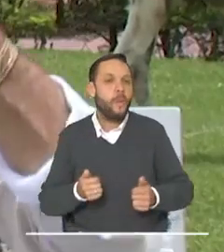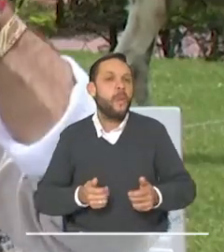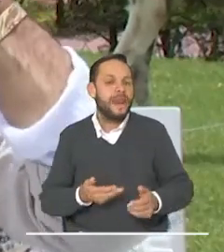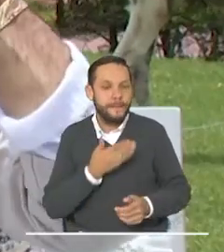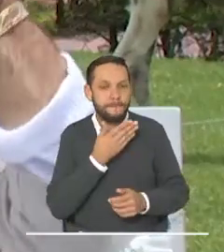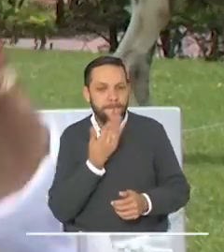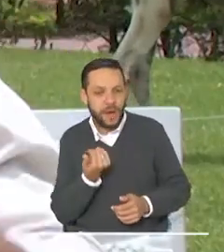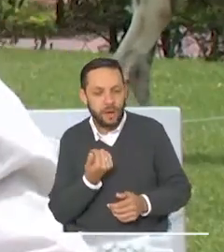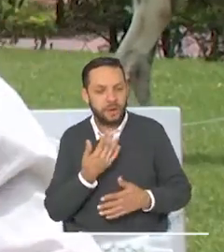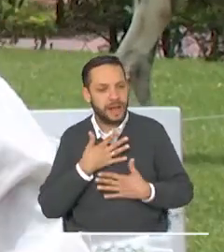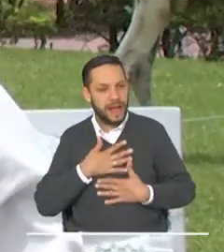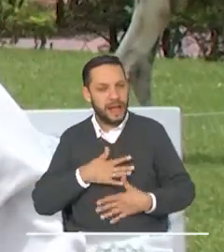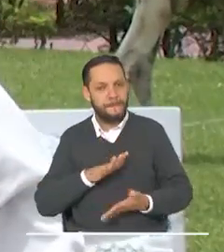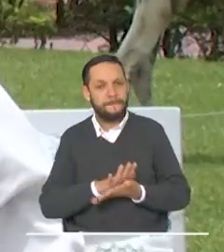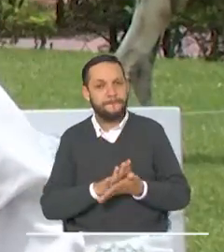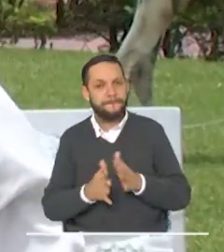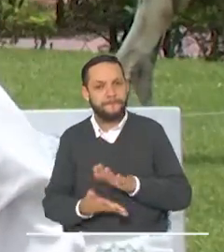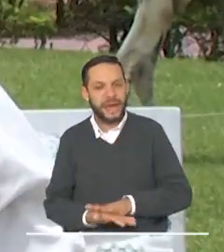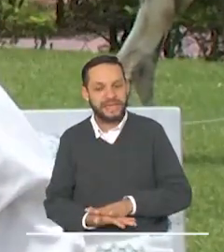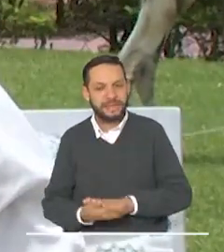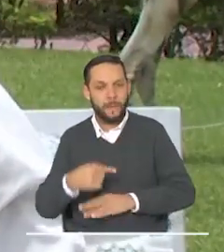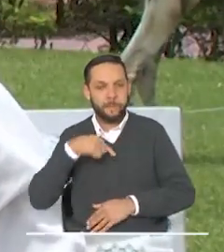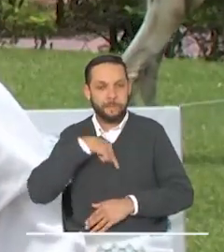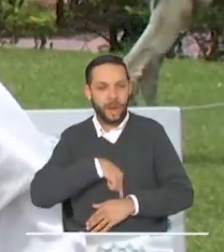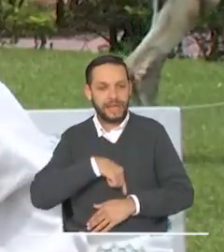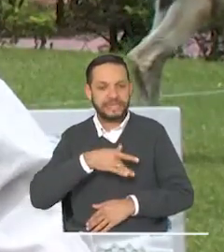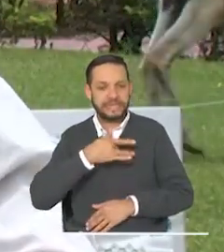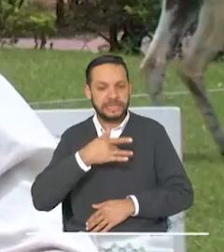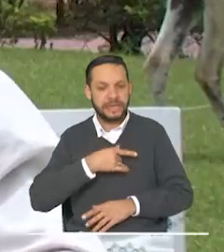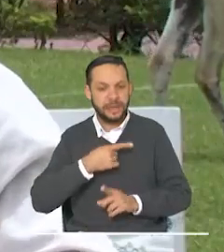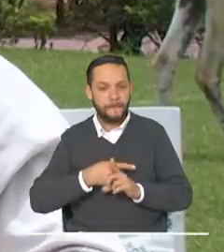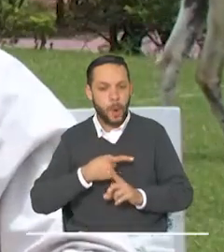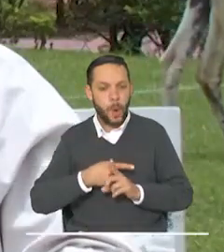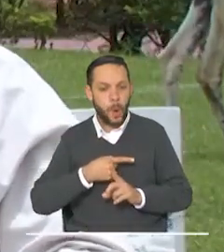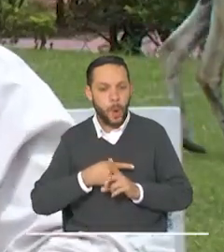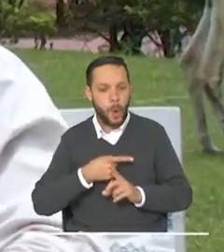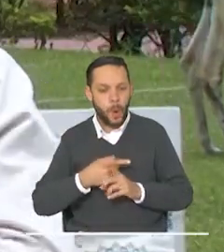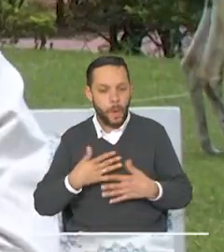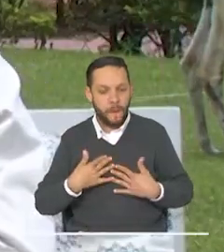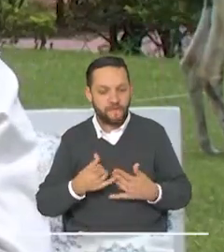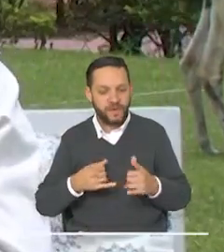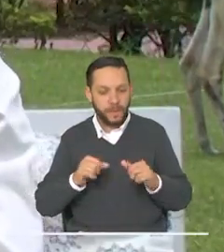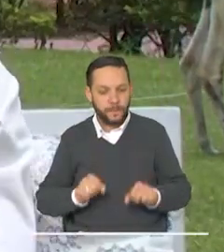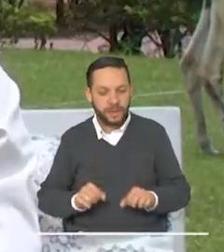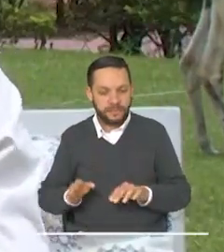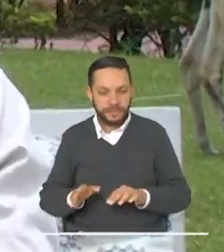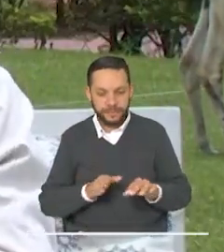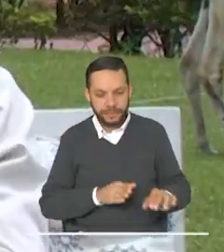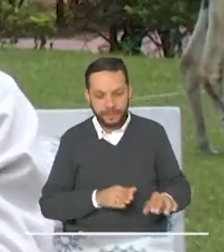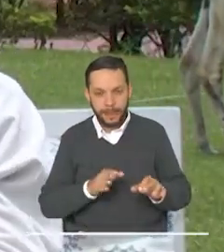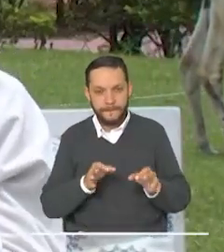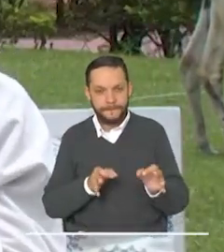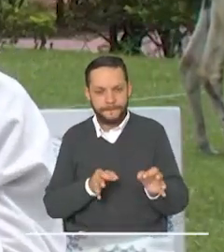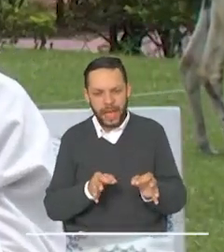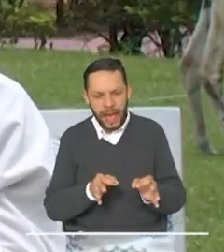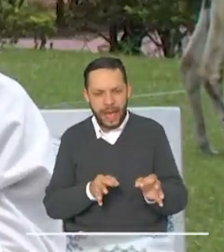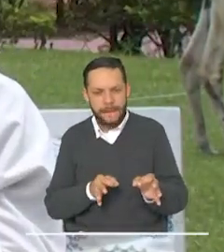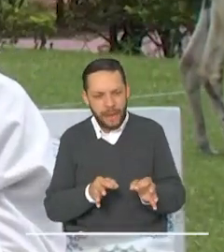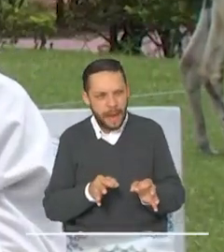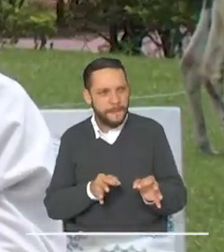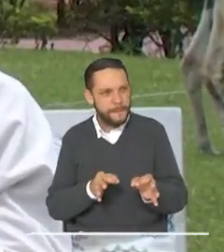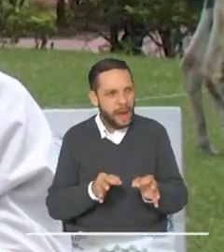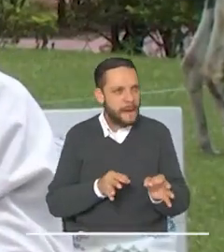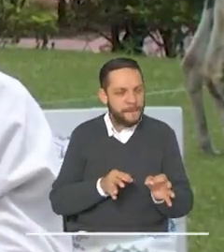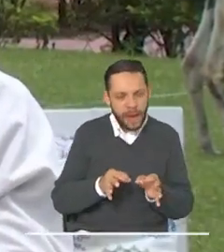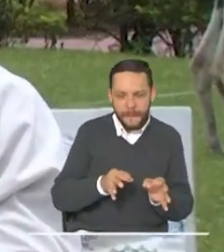no es mucho más allá del síntoma Cómo podría usted explicarle así como se lo hace los primeros estudiantes que